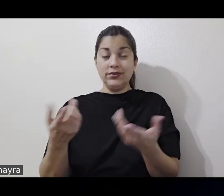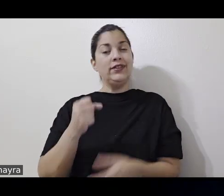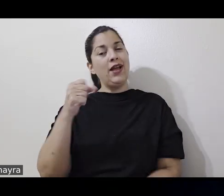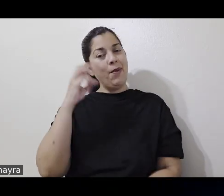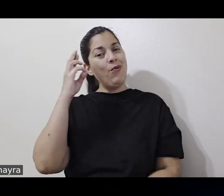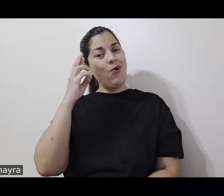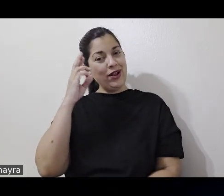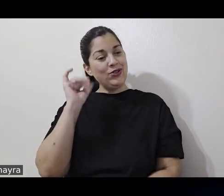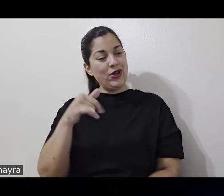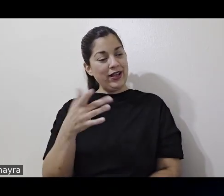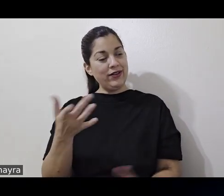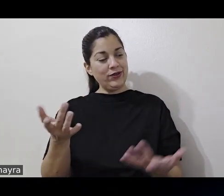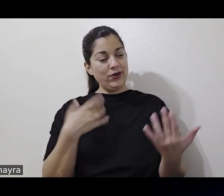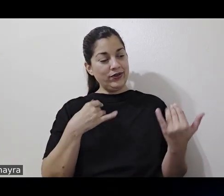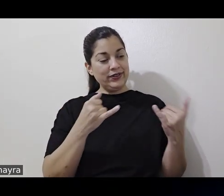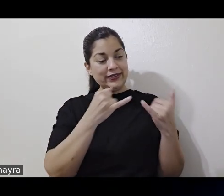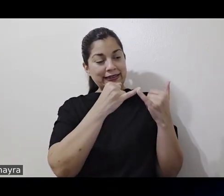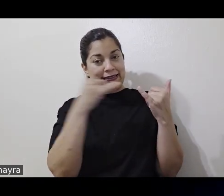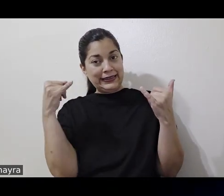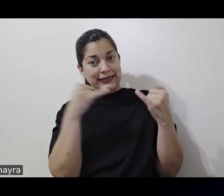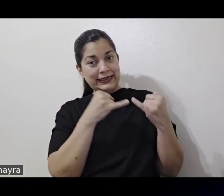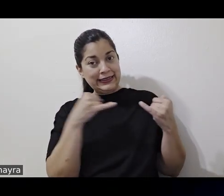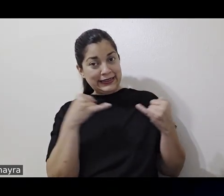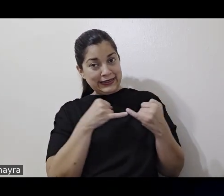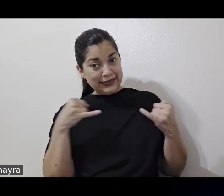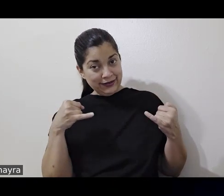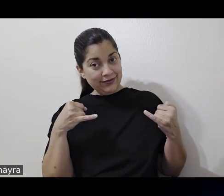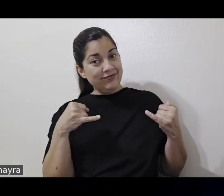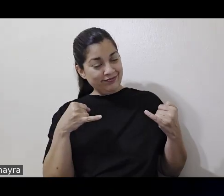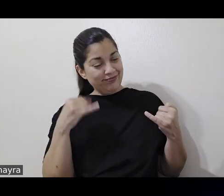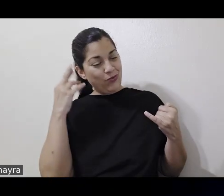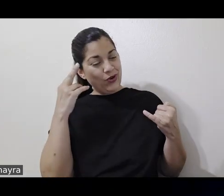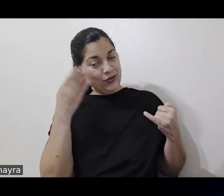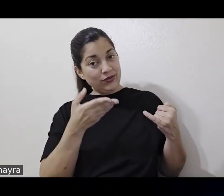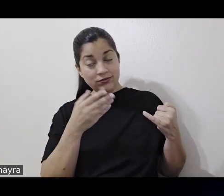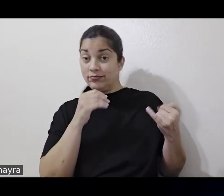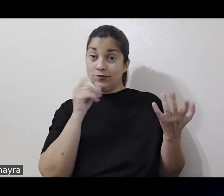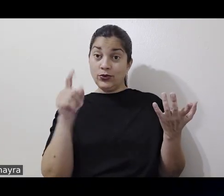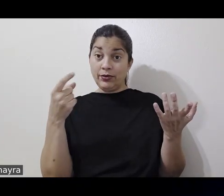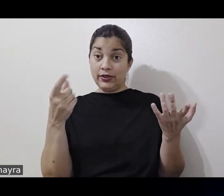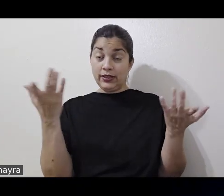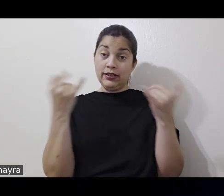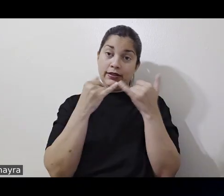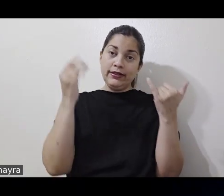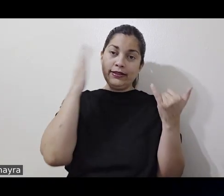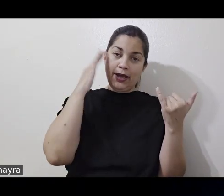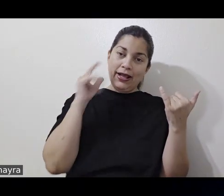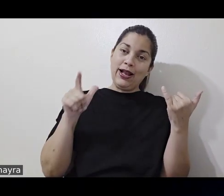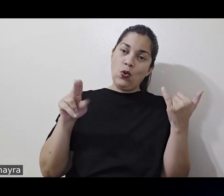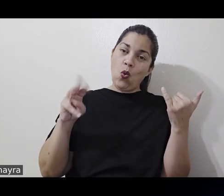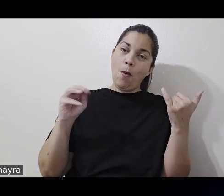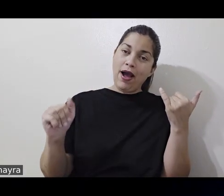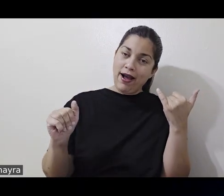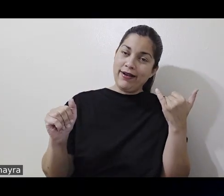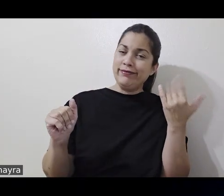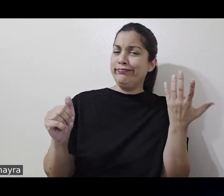eso es estos cablecitos que hay aquí. Ok. ¿Sí? Pues esos cablecitos, además de ser la cuestión posiblemente de Luma y